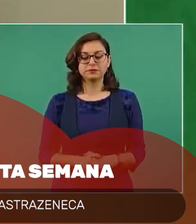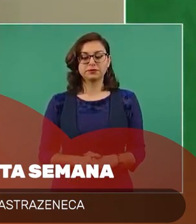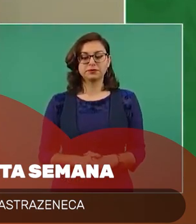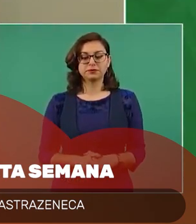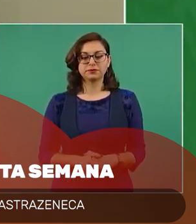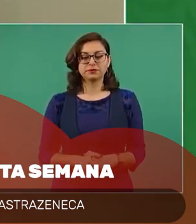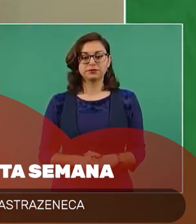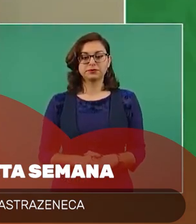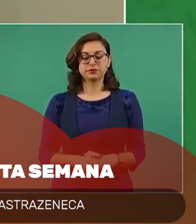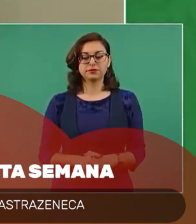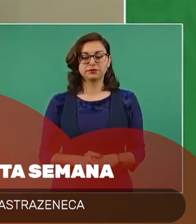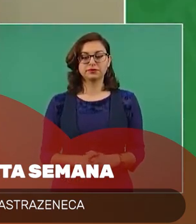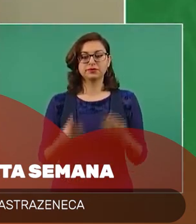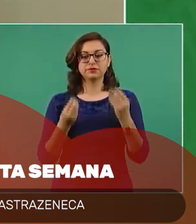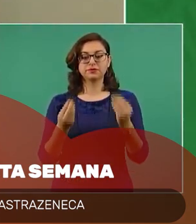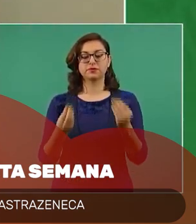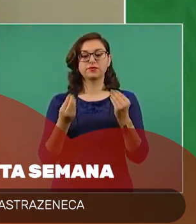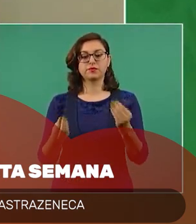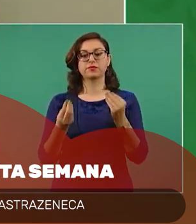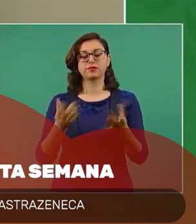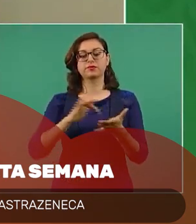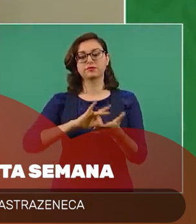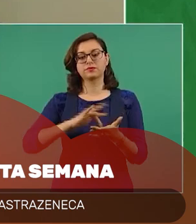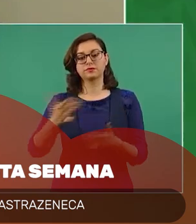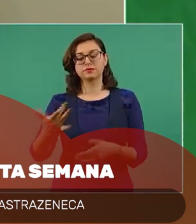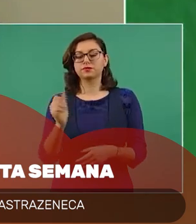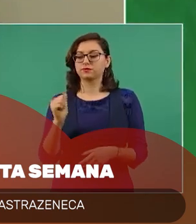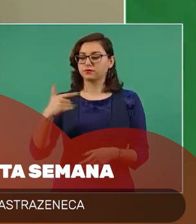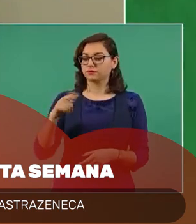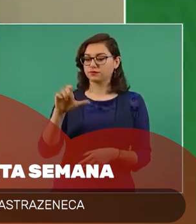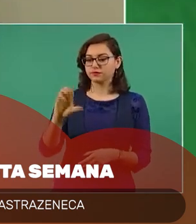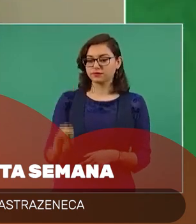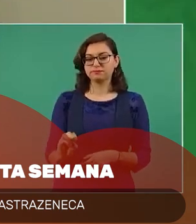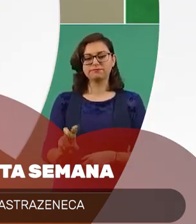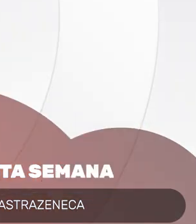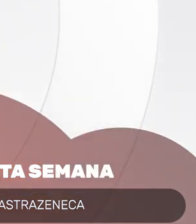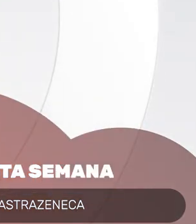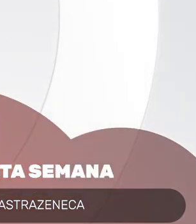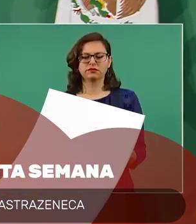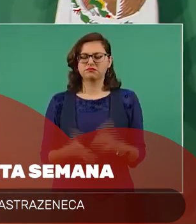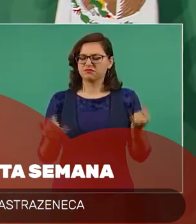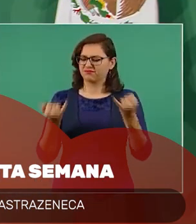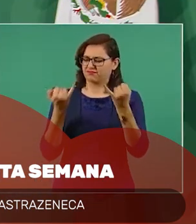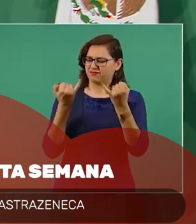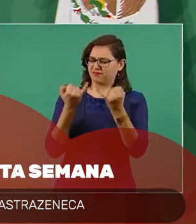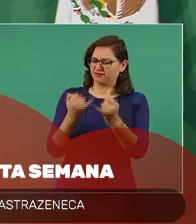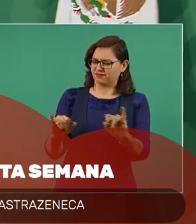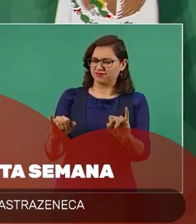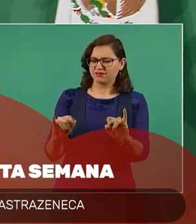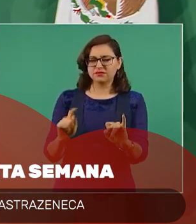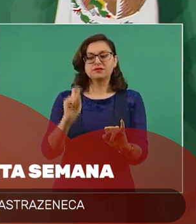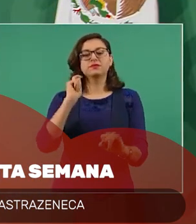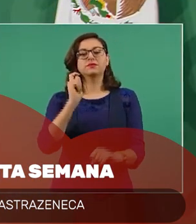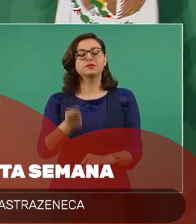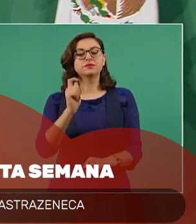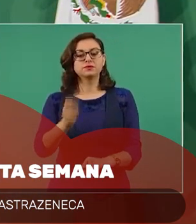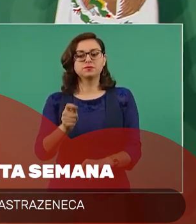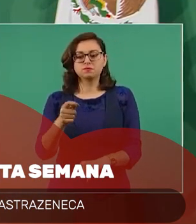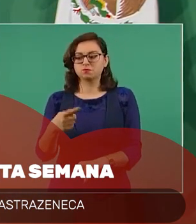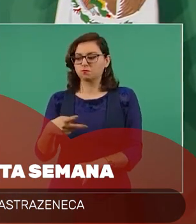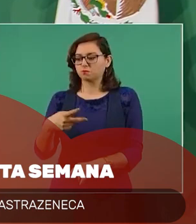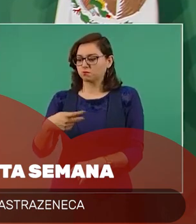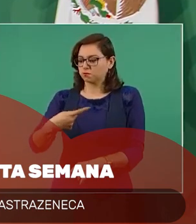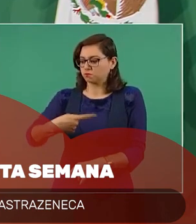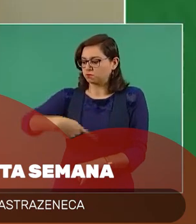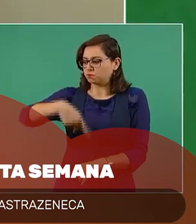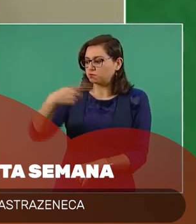a beneficiar a toda América Latina, pues va a garantizar que los países de la región accedan a más dosis. Asimismo, subrayó que van a provocar que los países